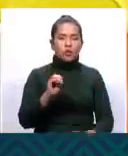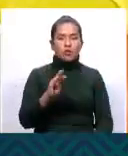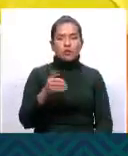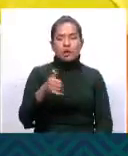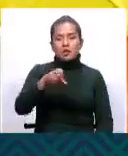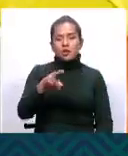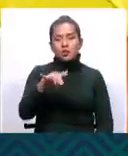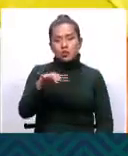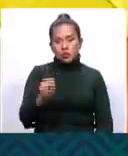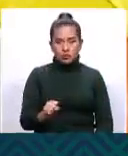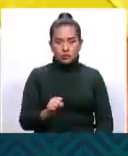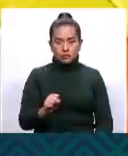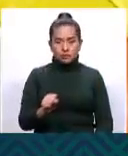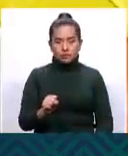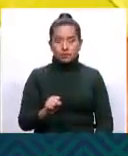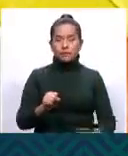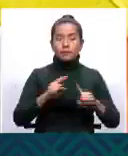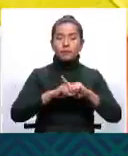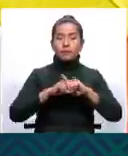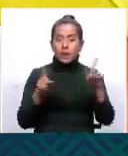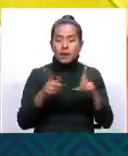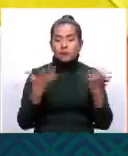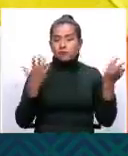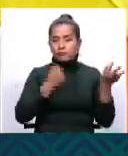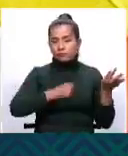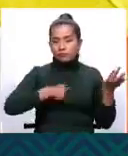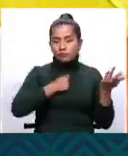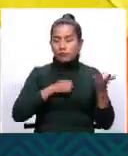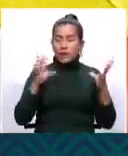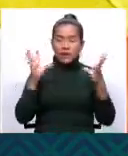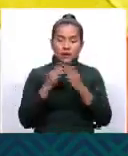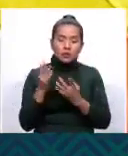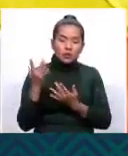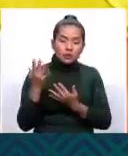Omasuyos. Lamentablemente, a esta reunión